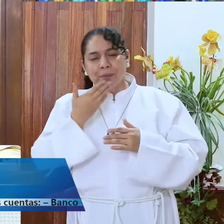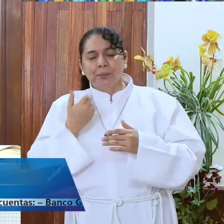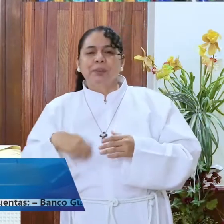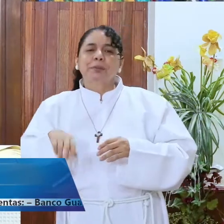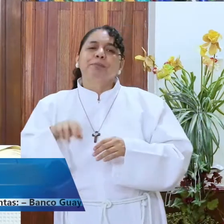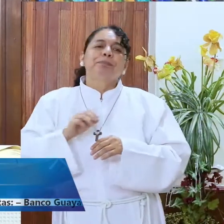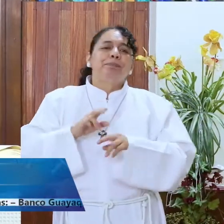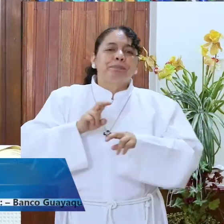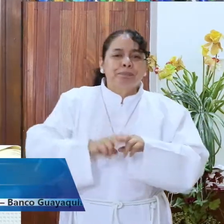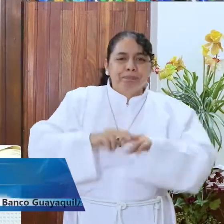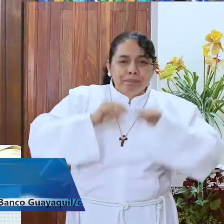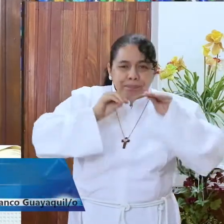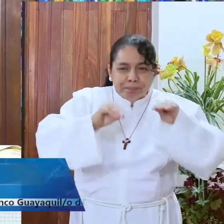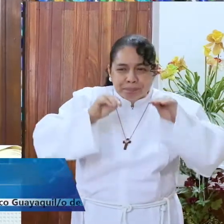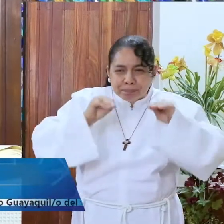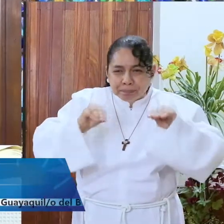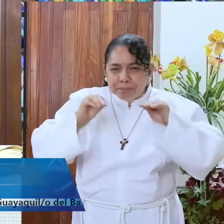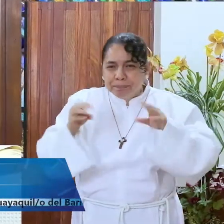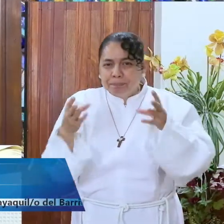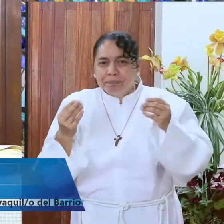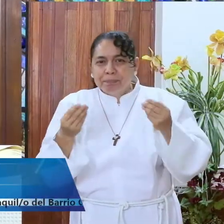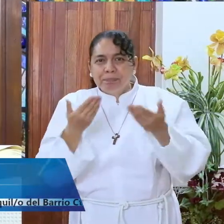muchas cosas